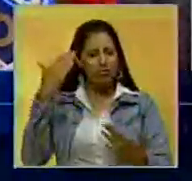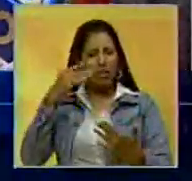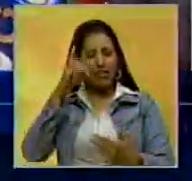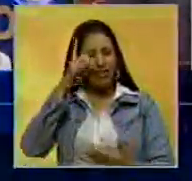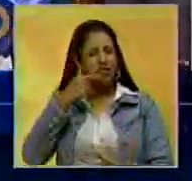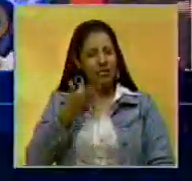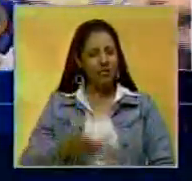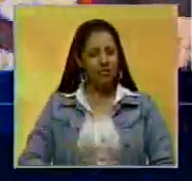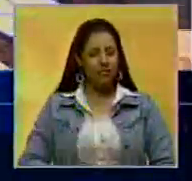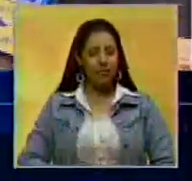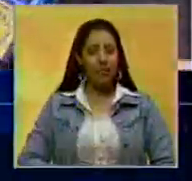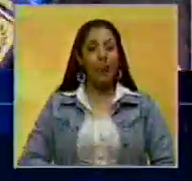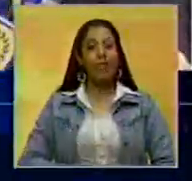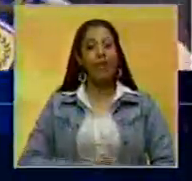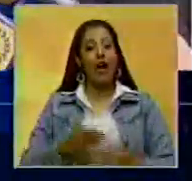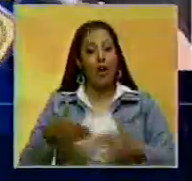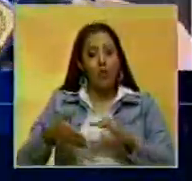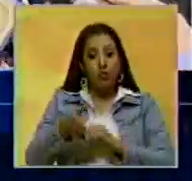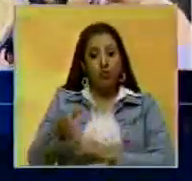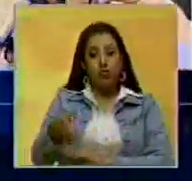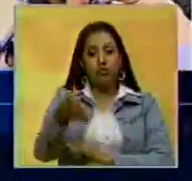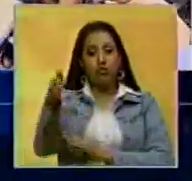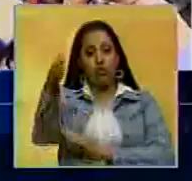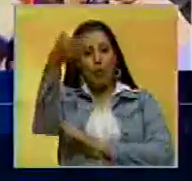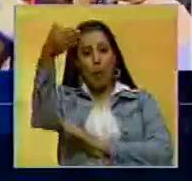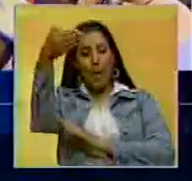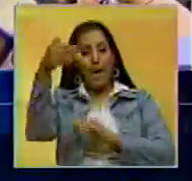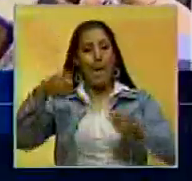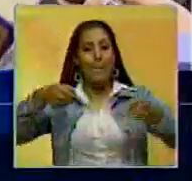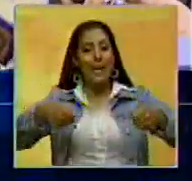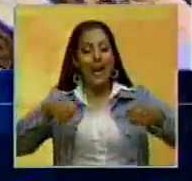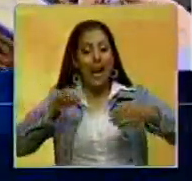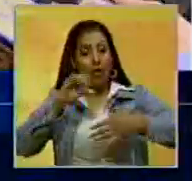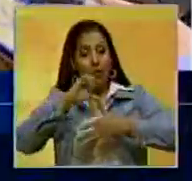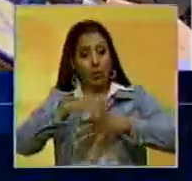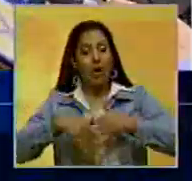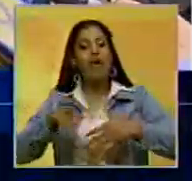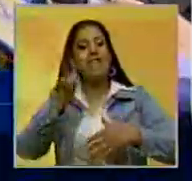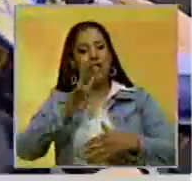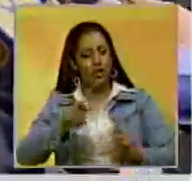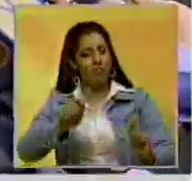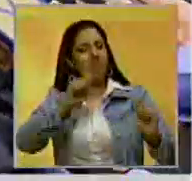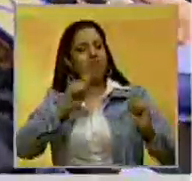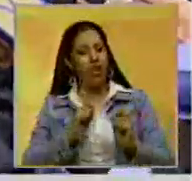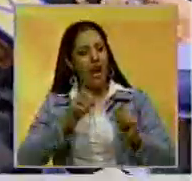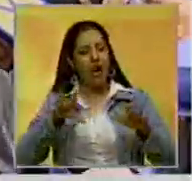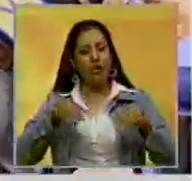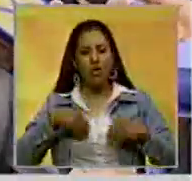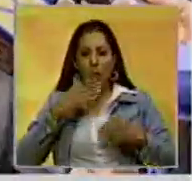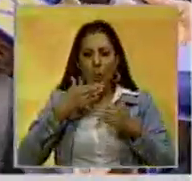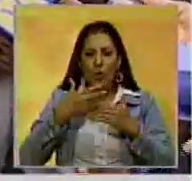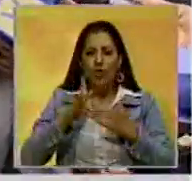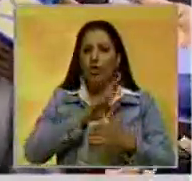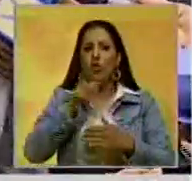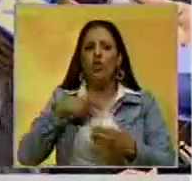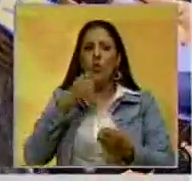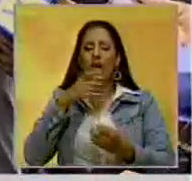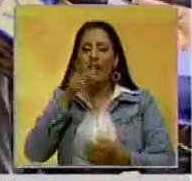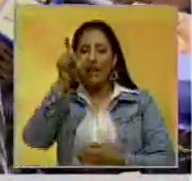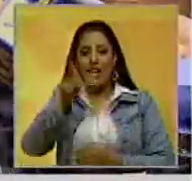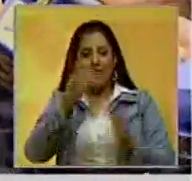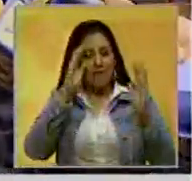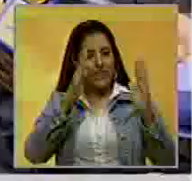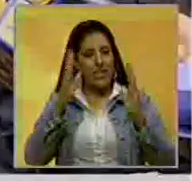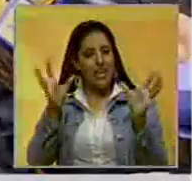parte de sus palabras en la isada de la bandera del mercosur Venezuela ASUME plenamente muy pronto quemos a conocer el